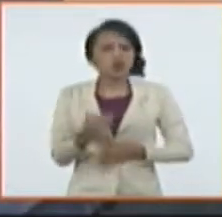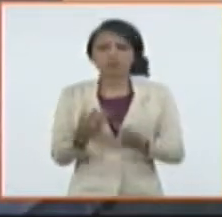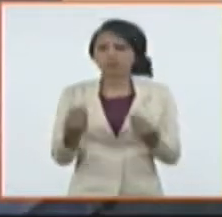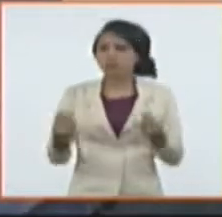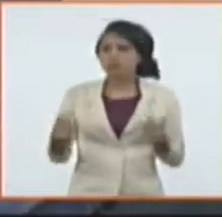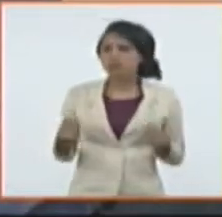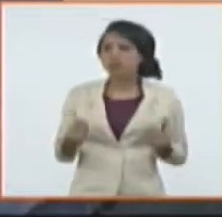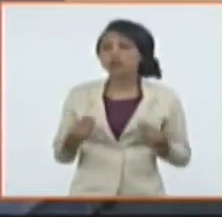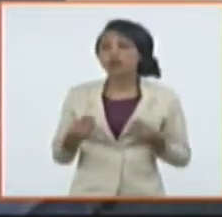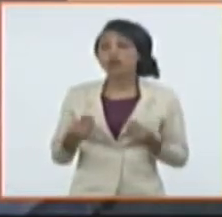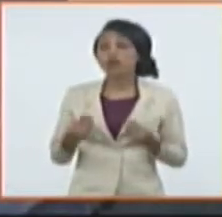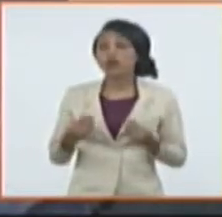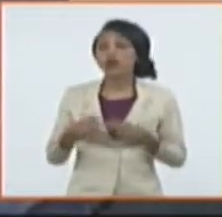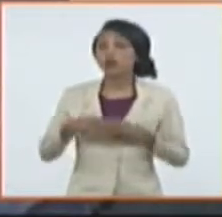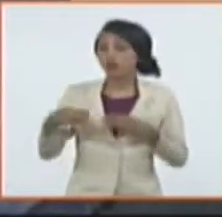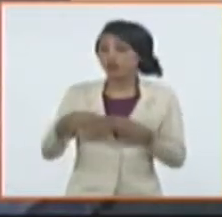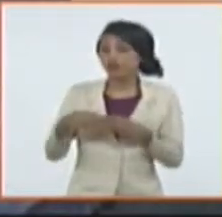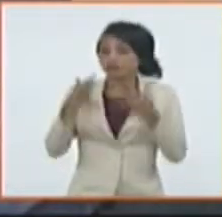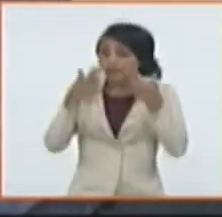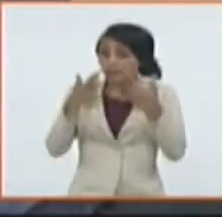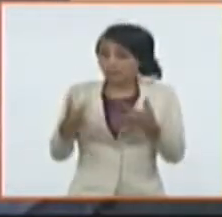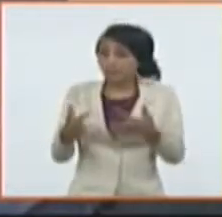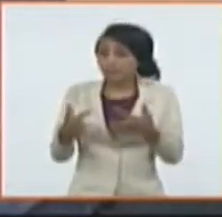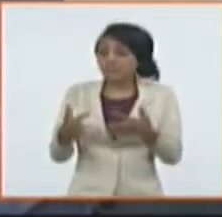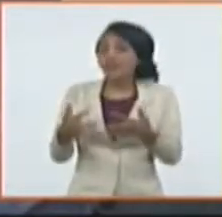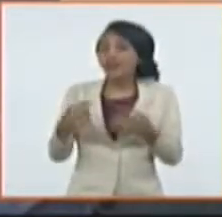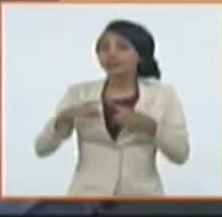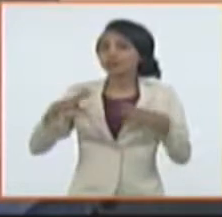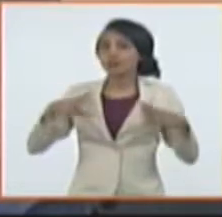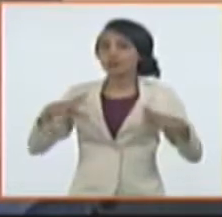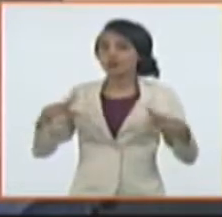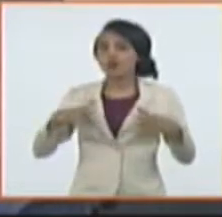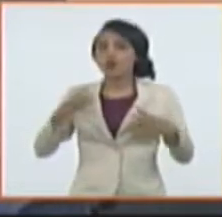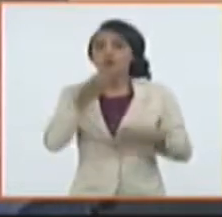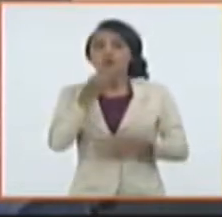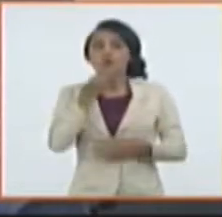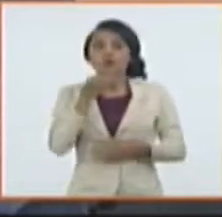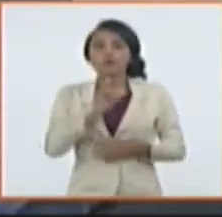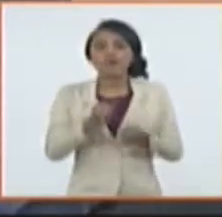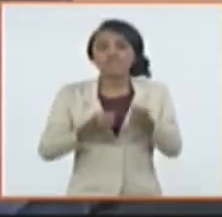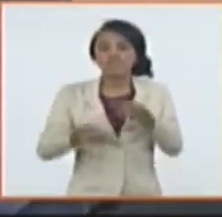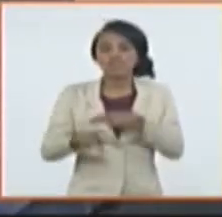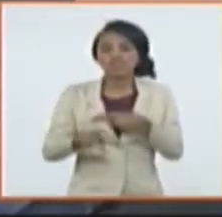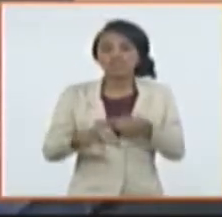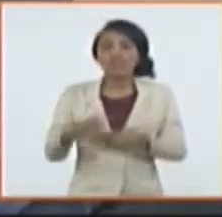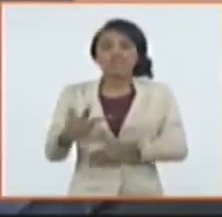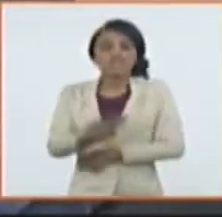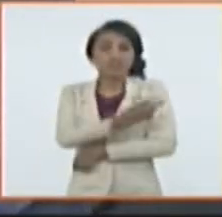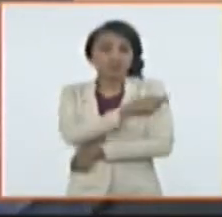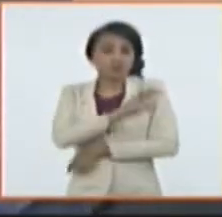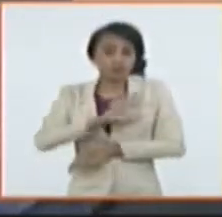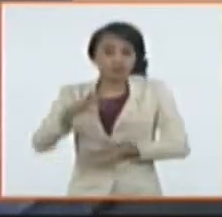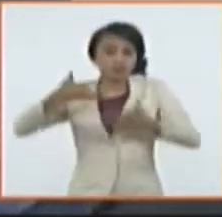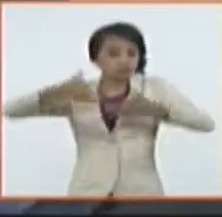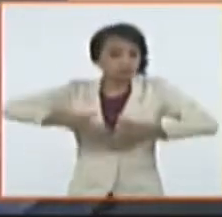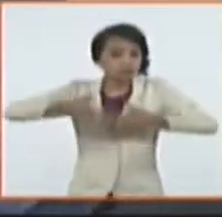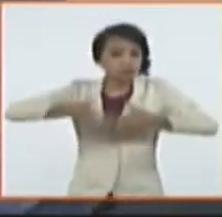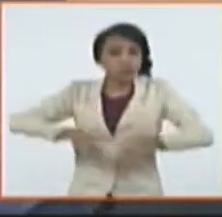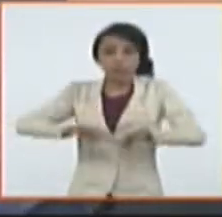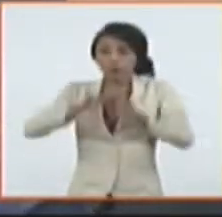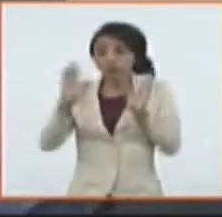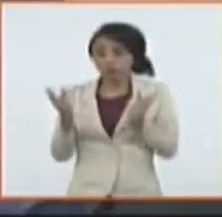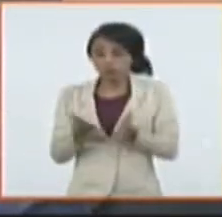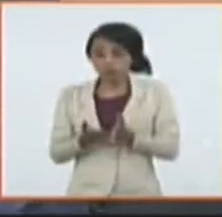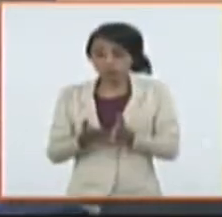divisas por el turismo, lo que podamos lograr con la exportación de vacunas, tomando en cuenta que ya hemos producido todas las vacunas que necesitamos